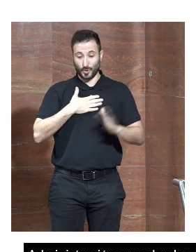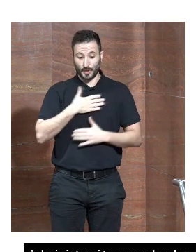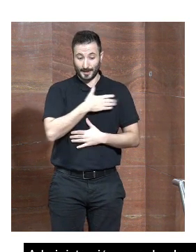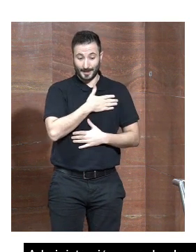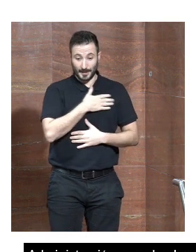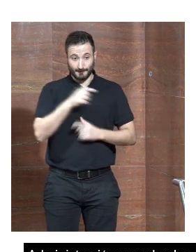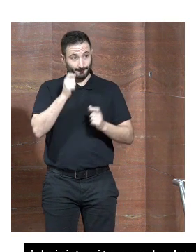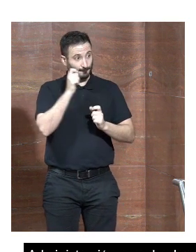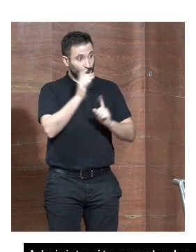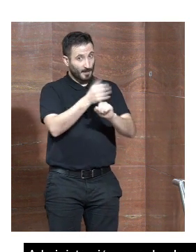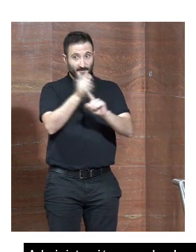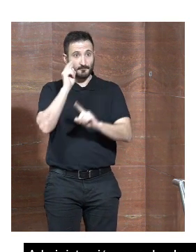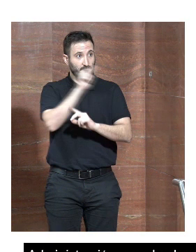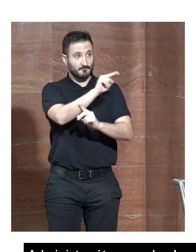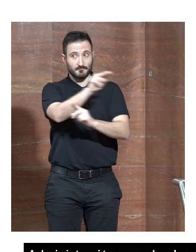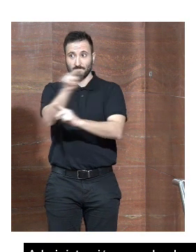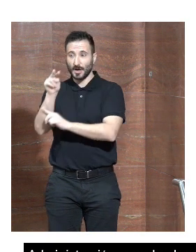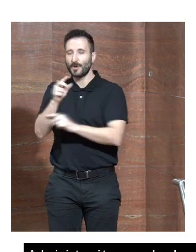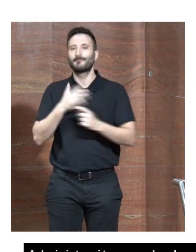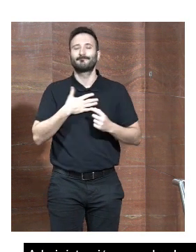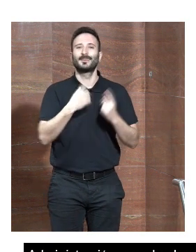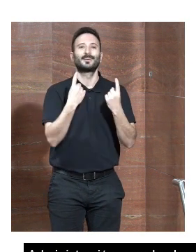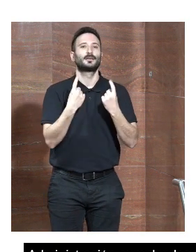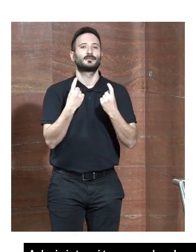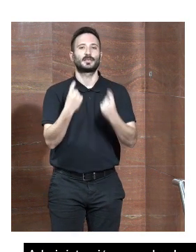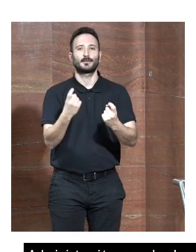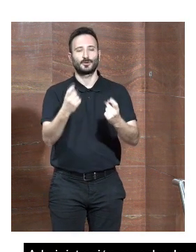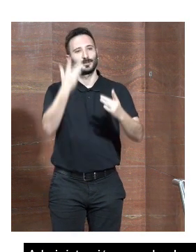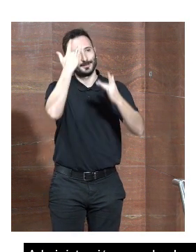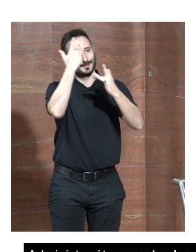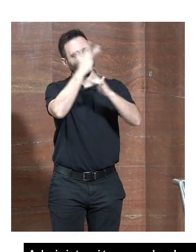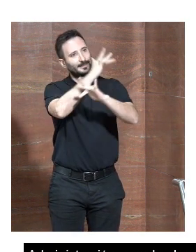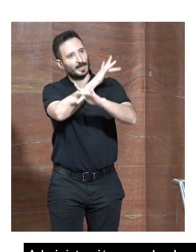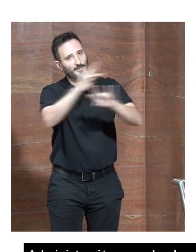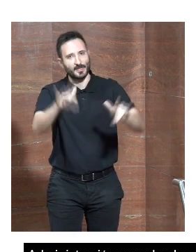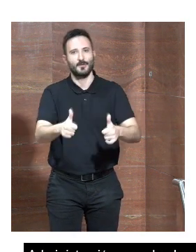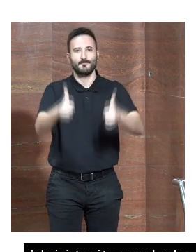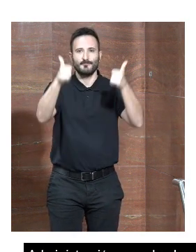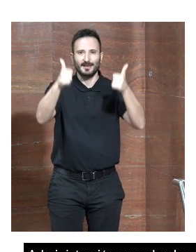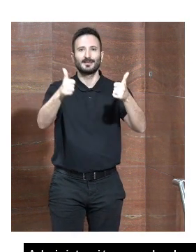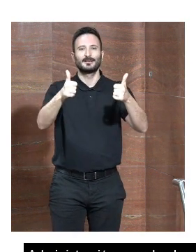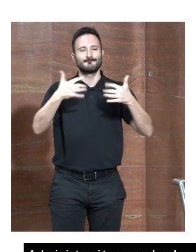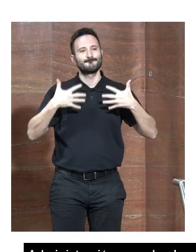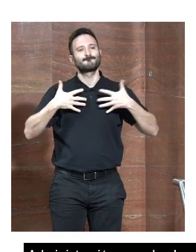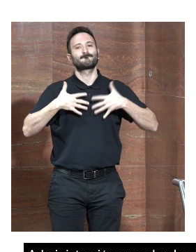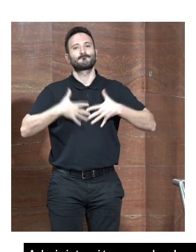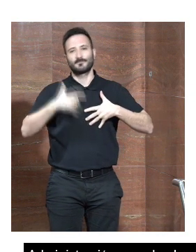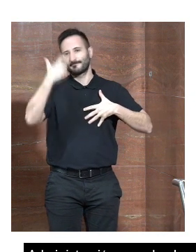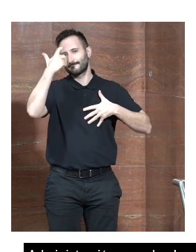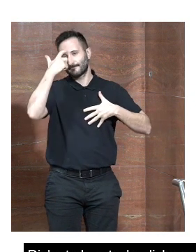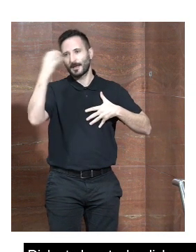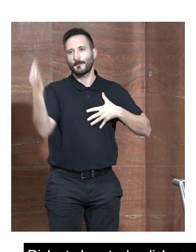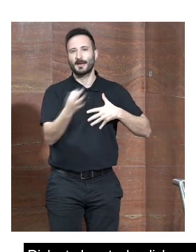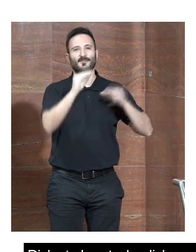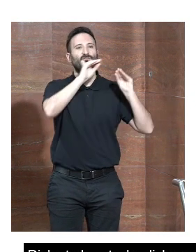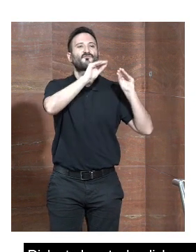que encuentro es que necesitamos sensibilizarnos, necesitamos concienciarnos, necesitamos evangelizar, y lo